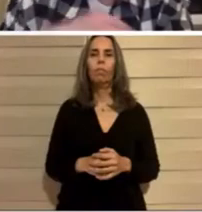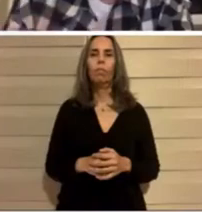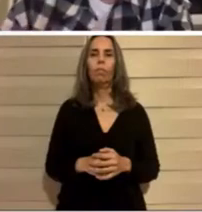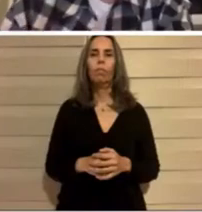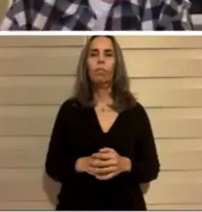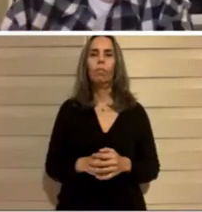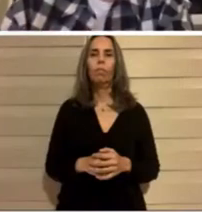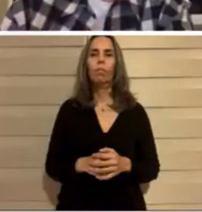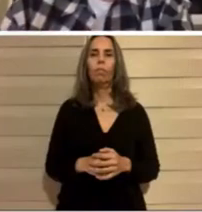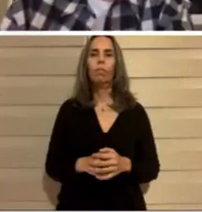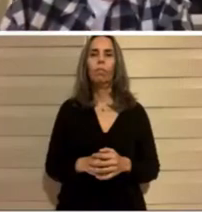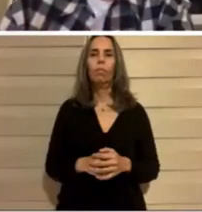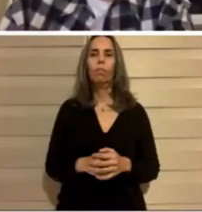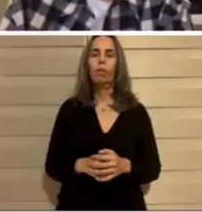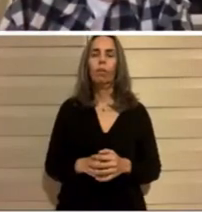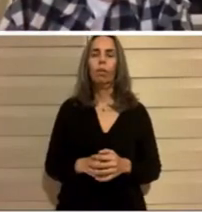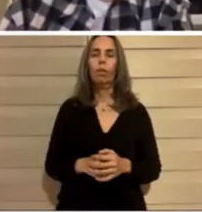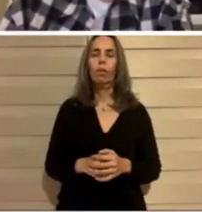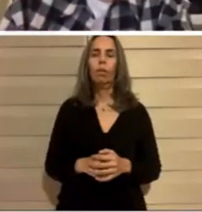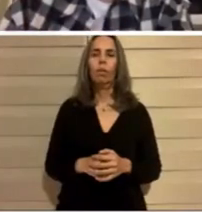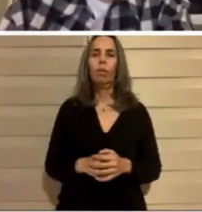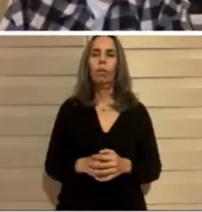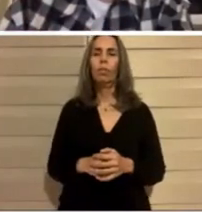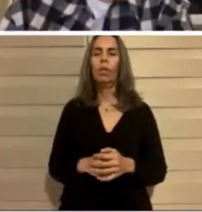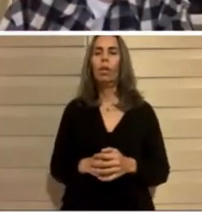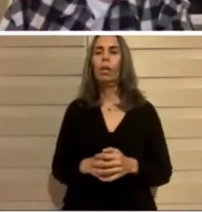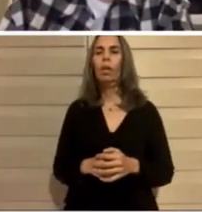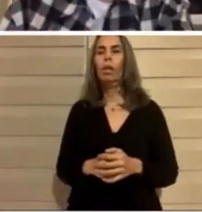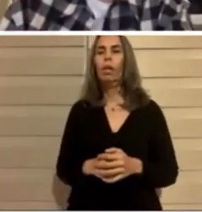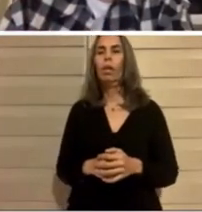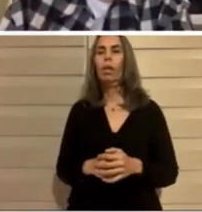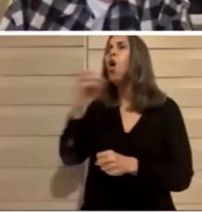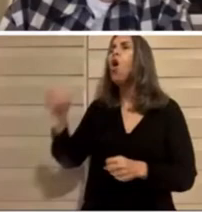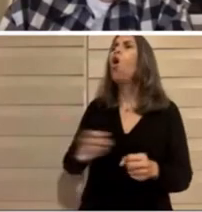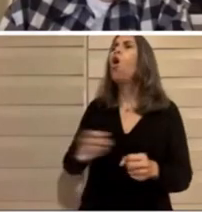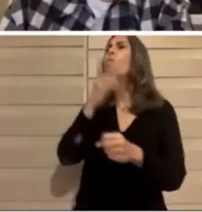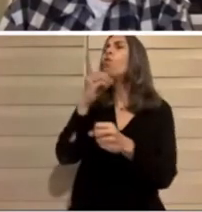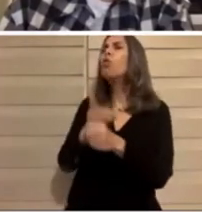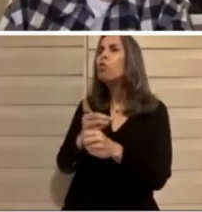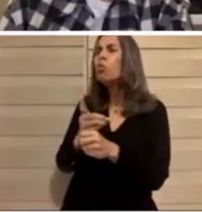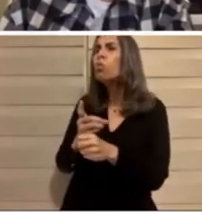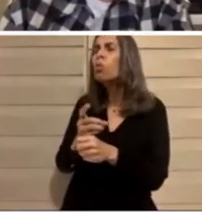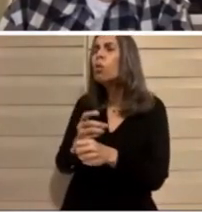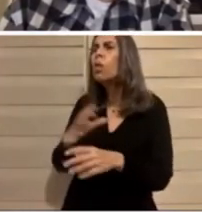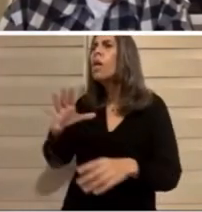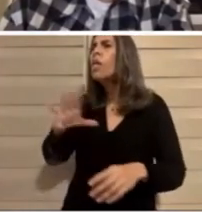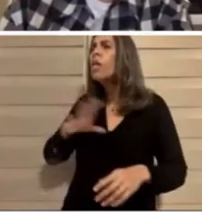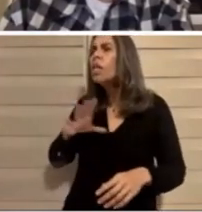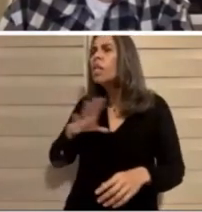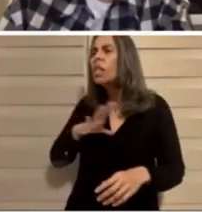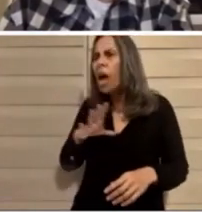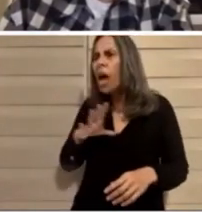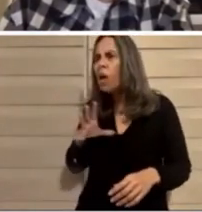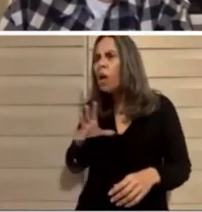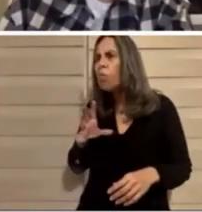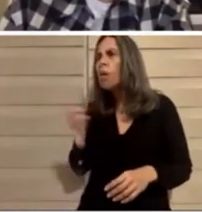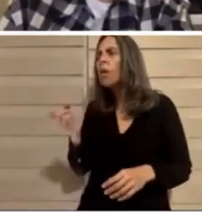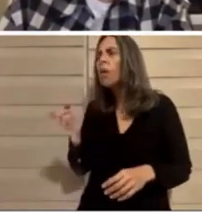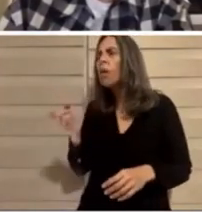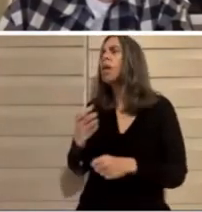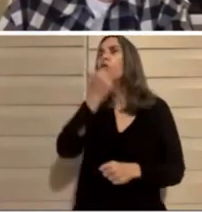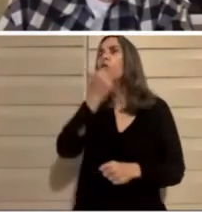bajos recursos accedan a los recintos culturales, a los museos y a diversas expresiones artísticas?